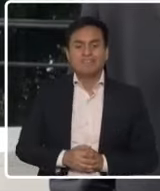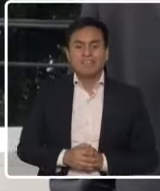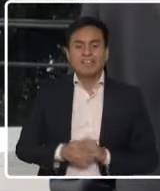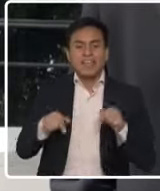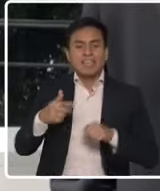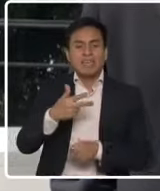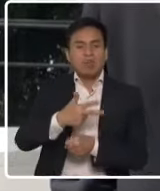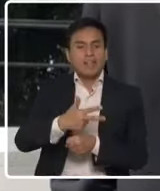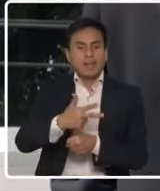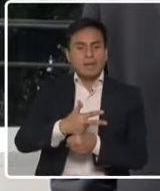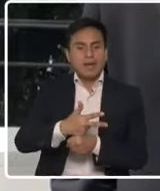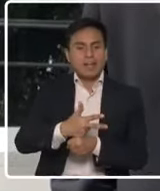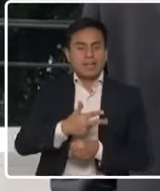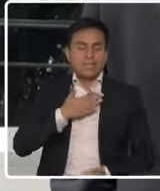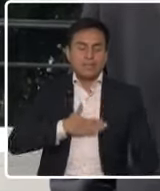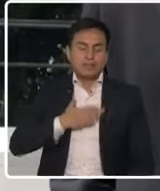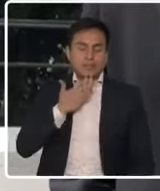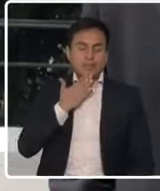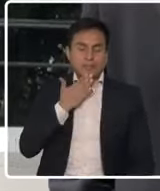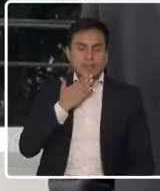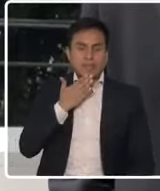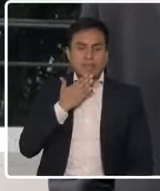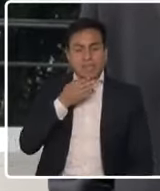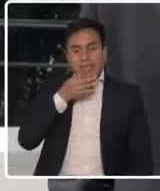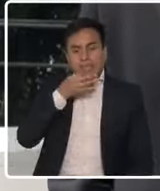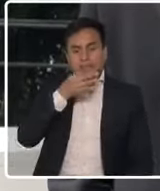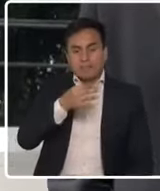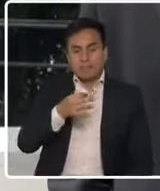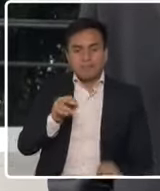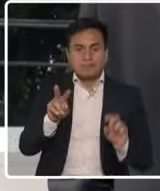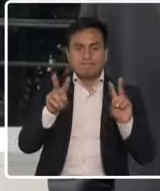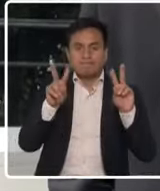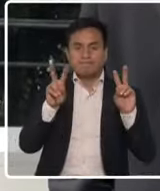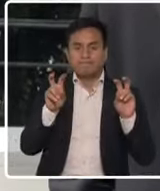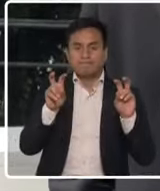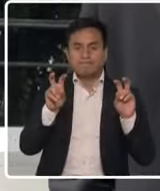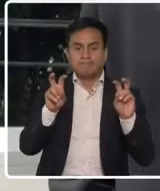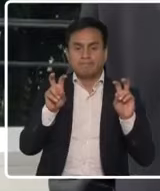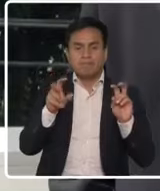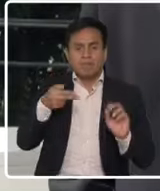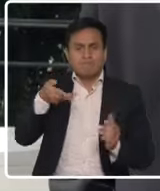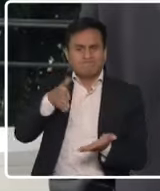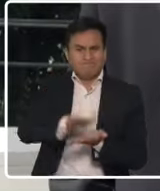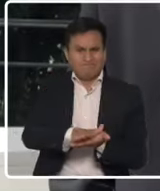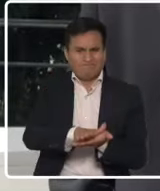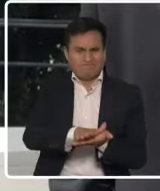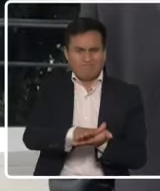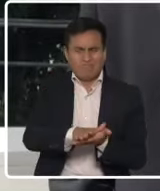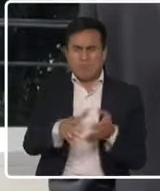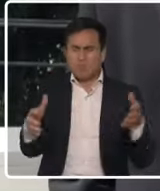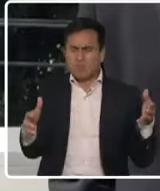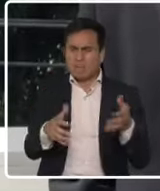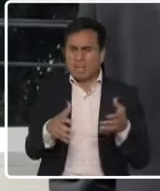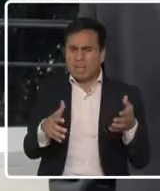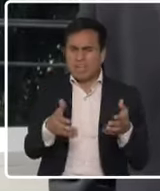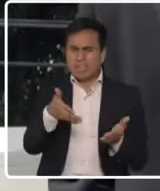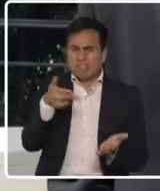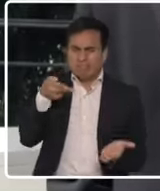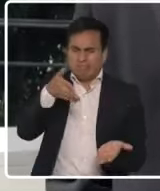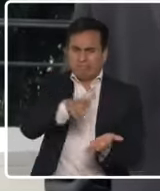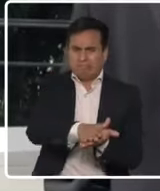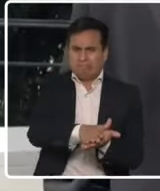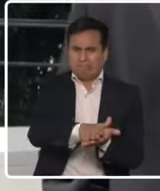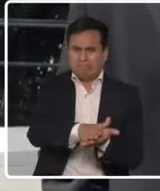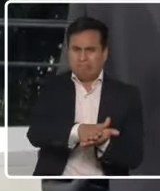de acá de Guatemala, quisiera también referirme al asesinato, al brutal